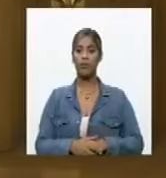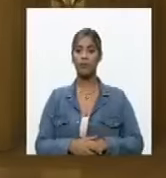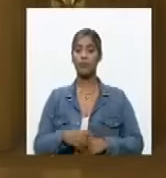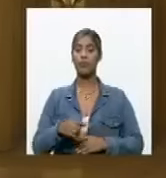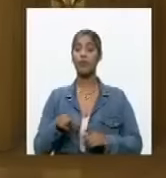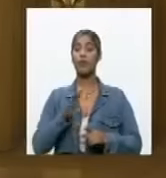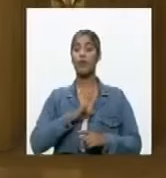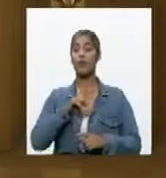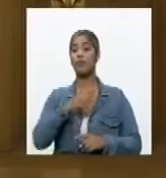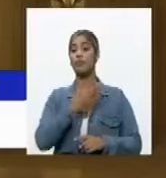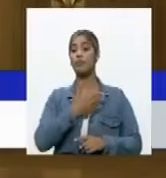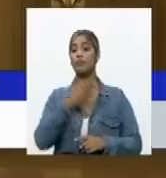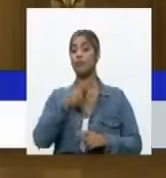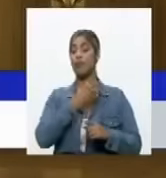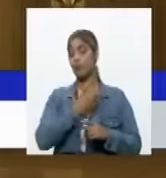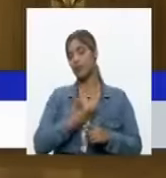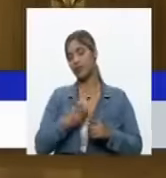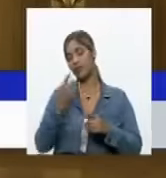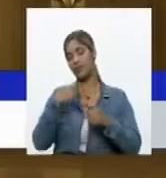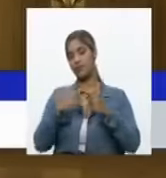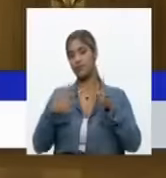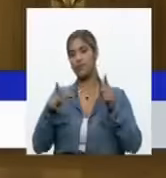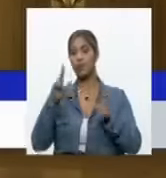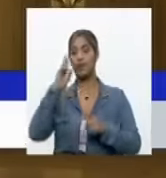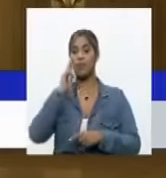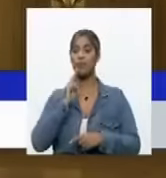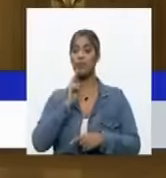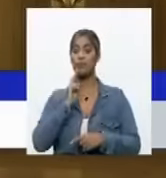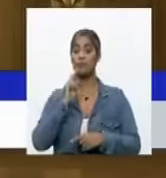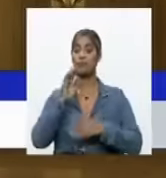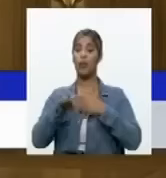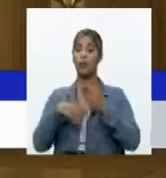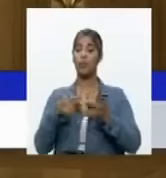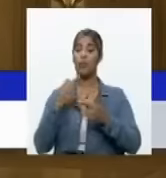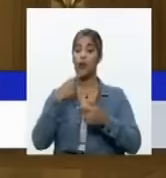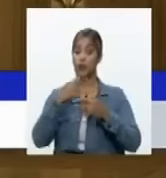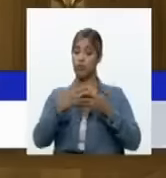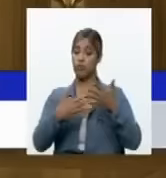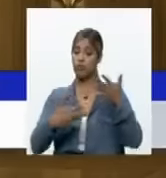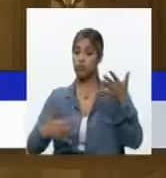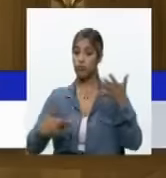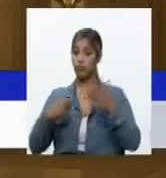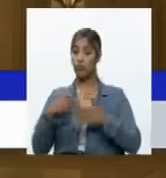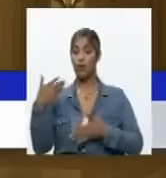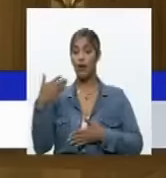juramento de nuestro padre Bolívar. Posteriormente, nuestro libertador escribiría una carta